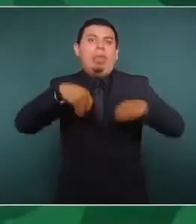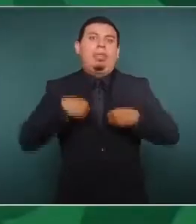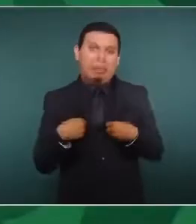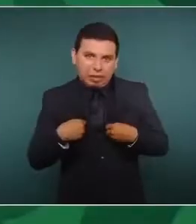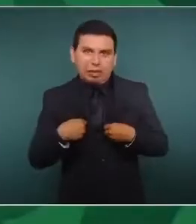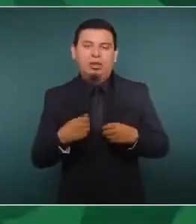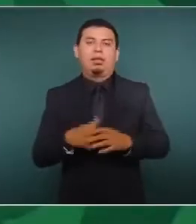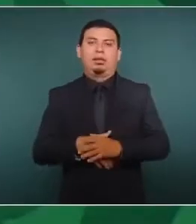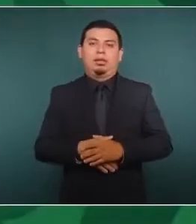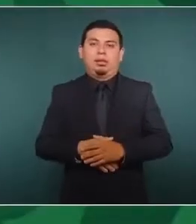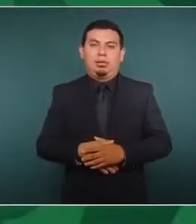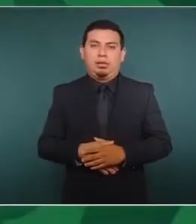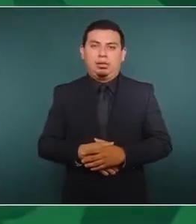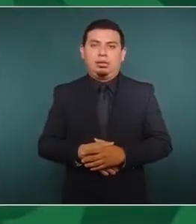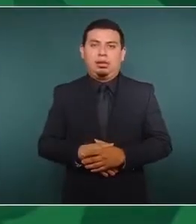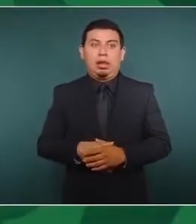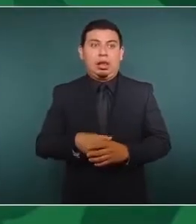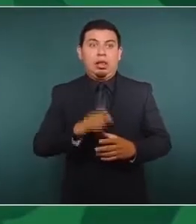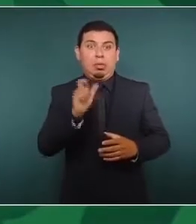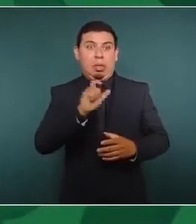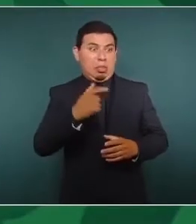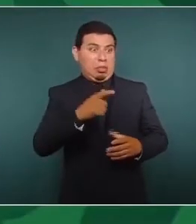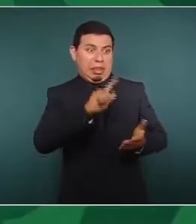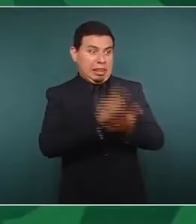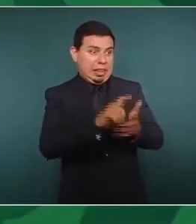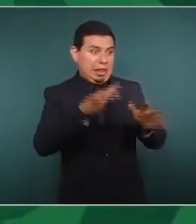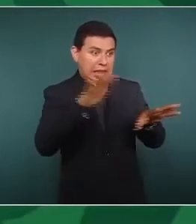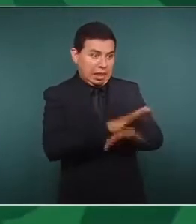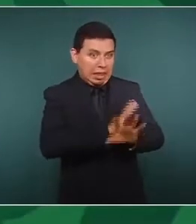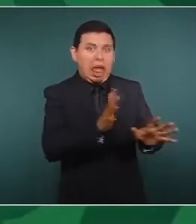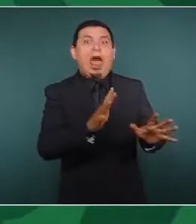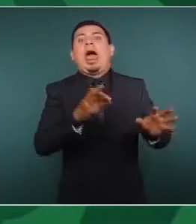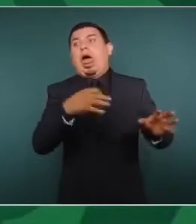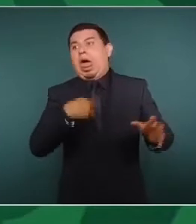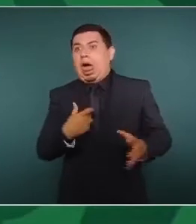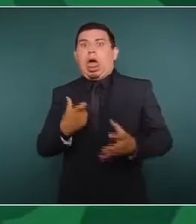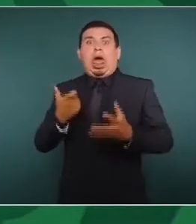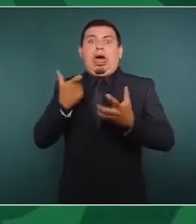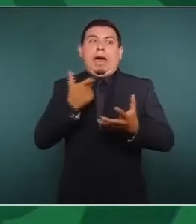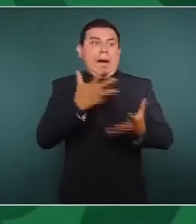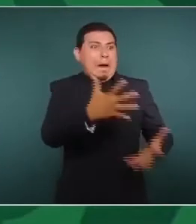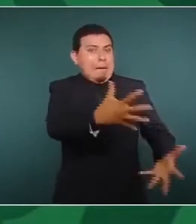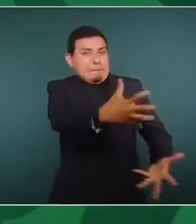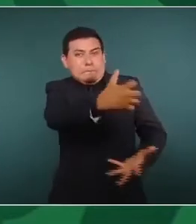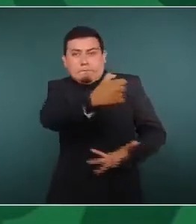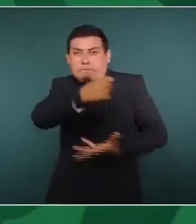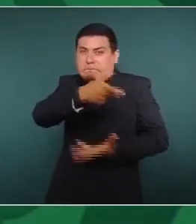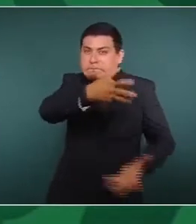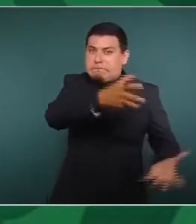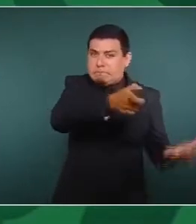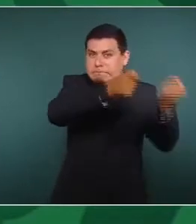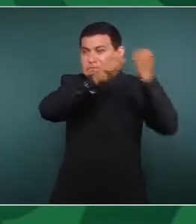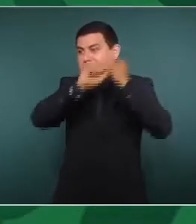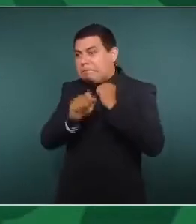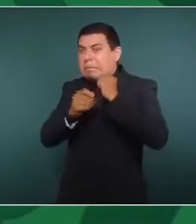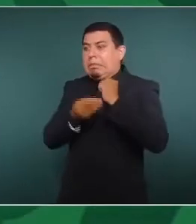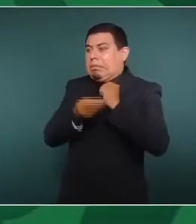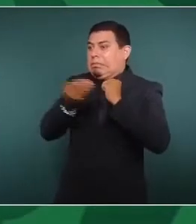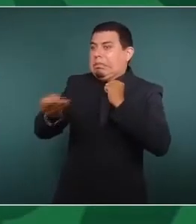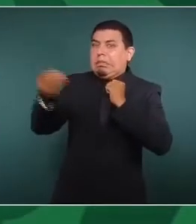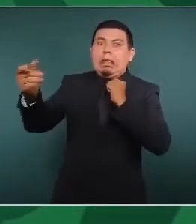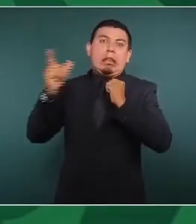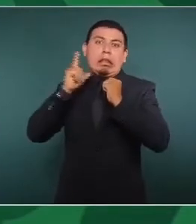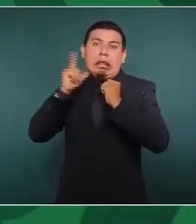y que se repartió dinero a legisladores de partidos.